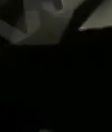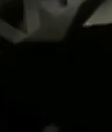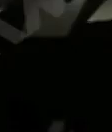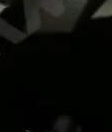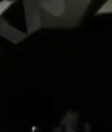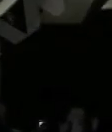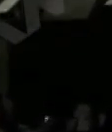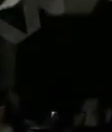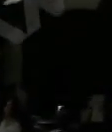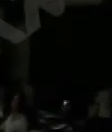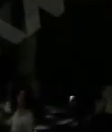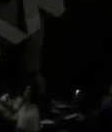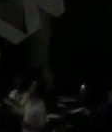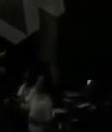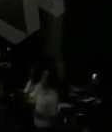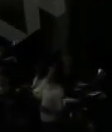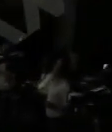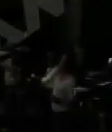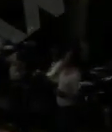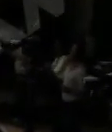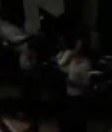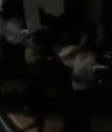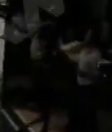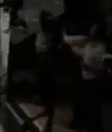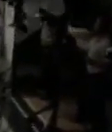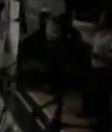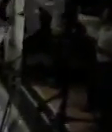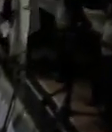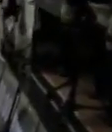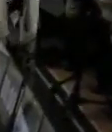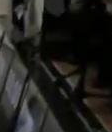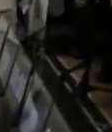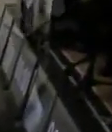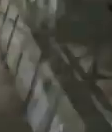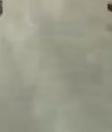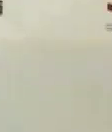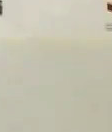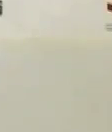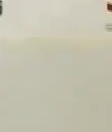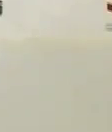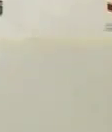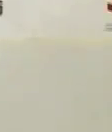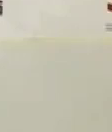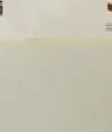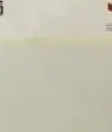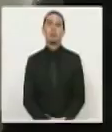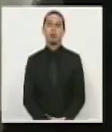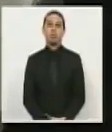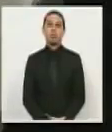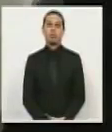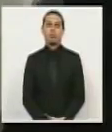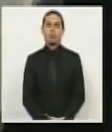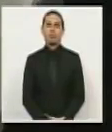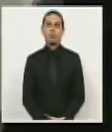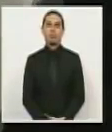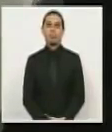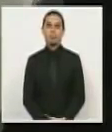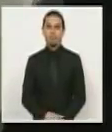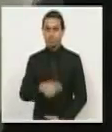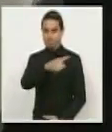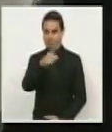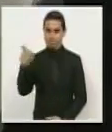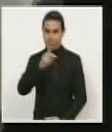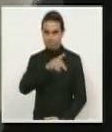a gobernador en la entidad modelado por javier solórzano y transmitido a través de la corporación guasa caña de radio y televisión durante este